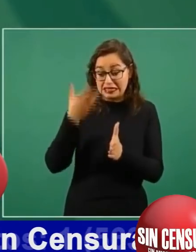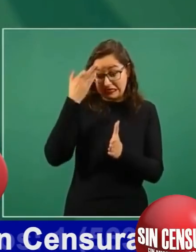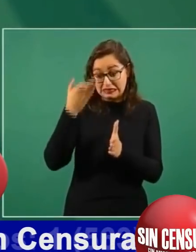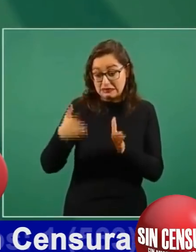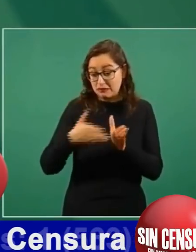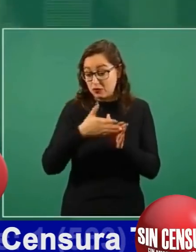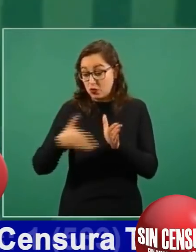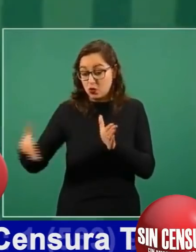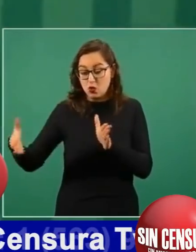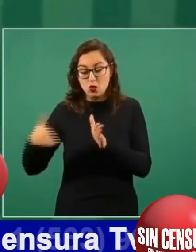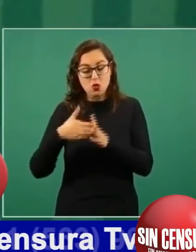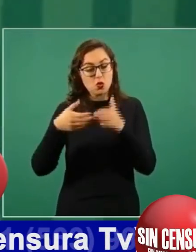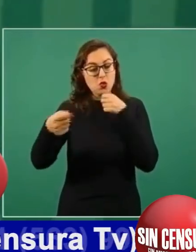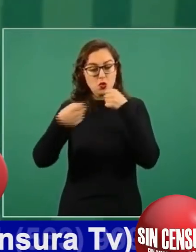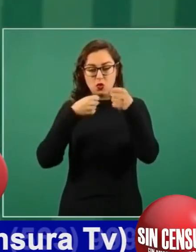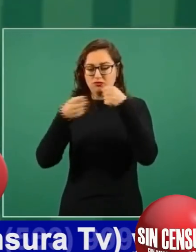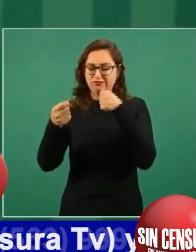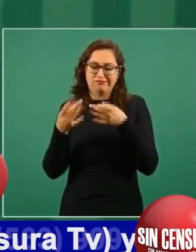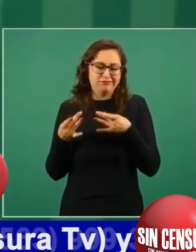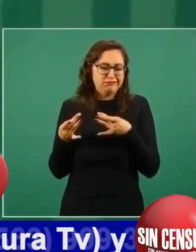grandes periodistas.